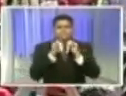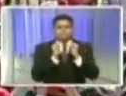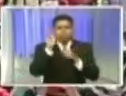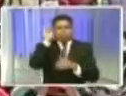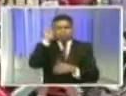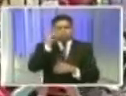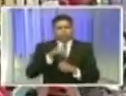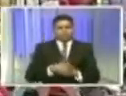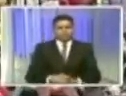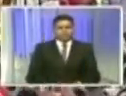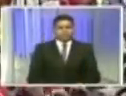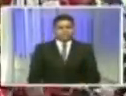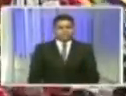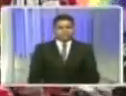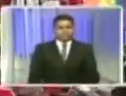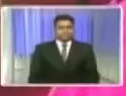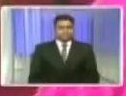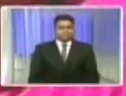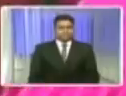Oye.